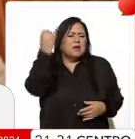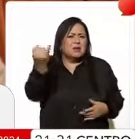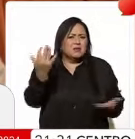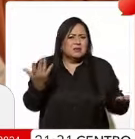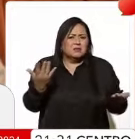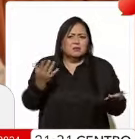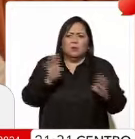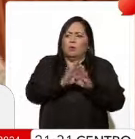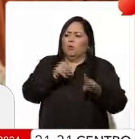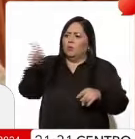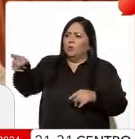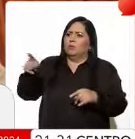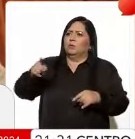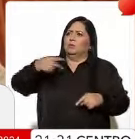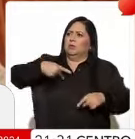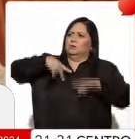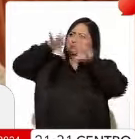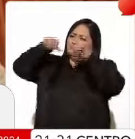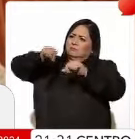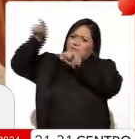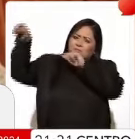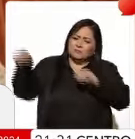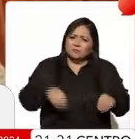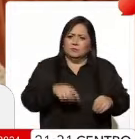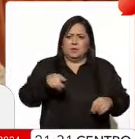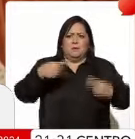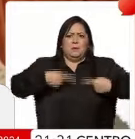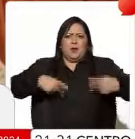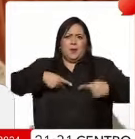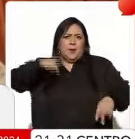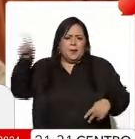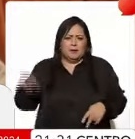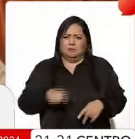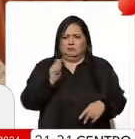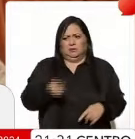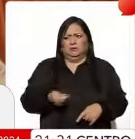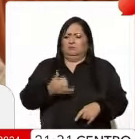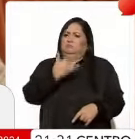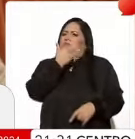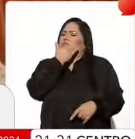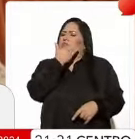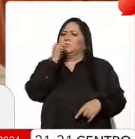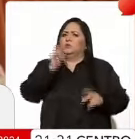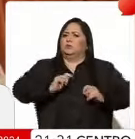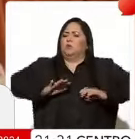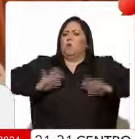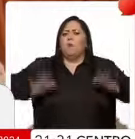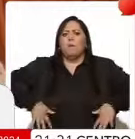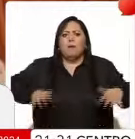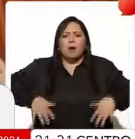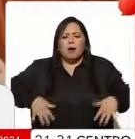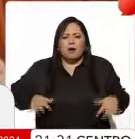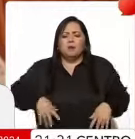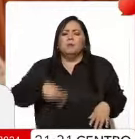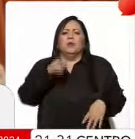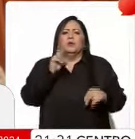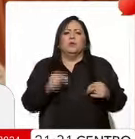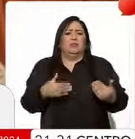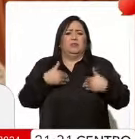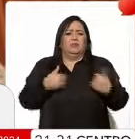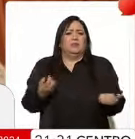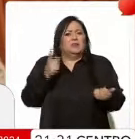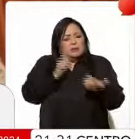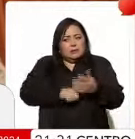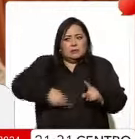le trasladas el costo social a los ciudadanos, le llamas cobarde, perdóname la expresión, a los ciudadanos, sin entender lo que se